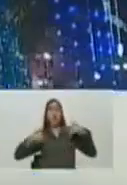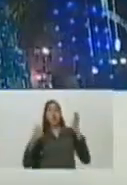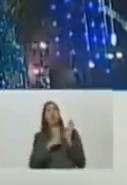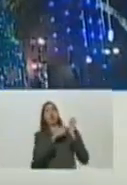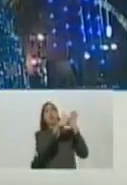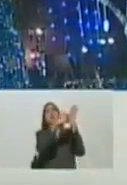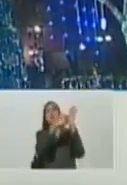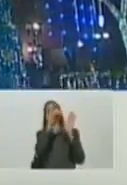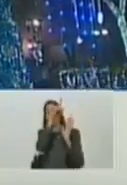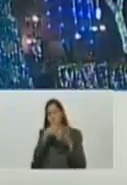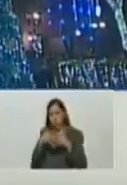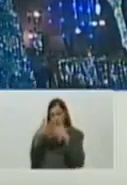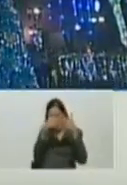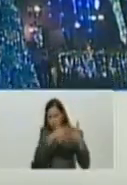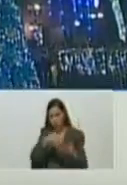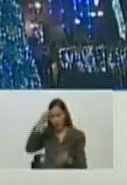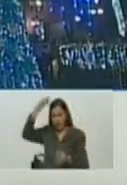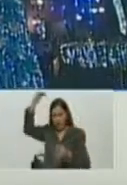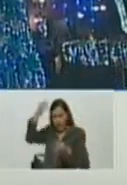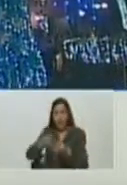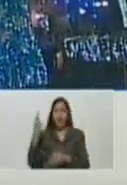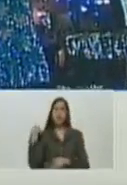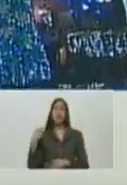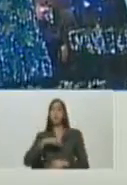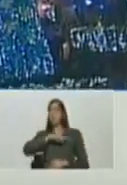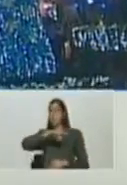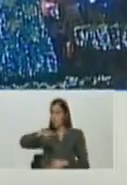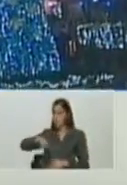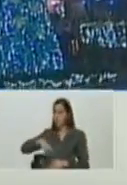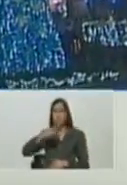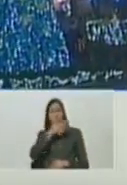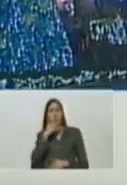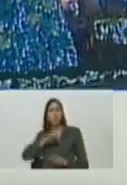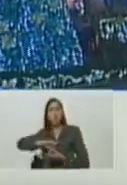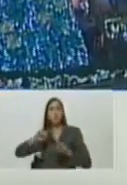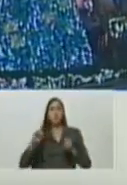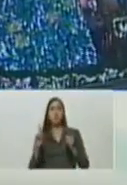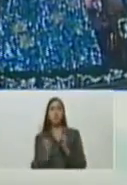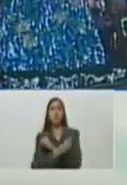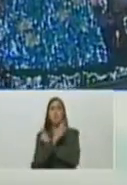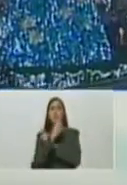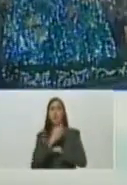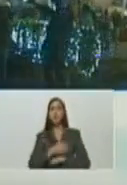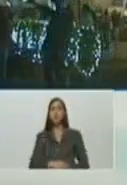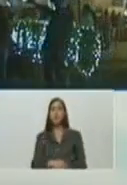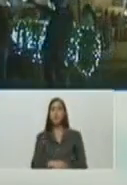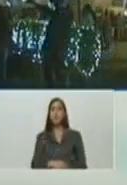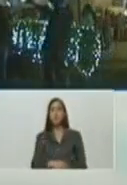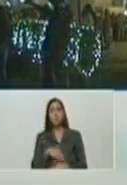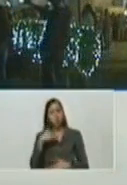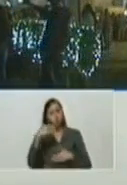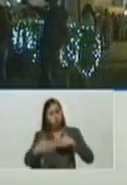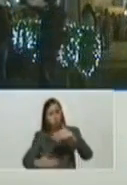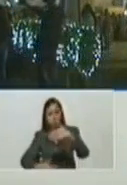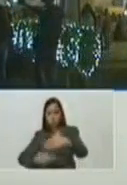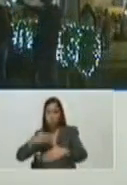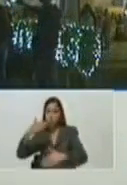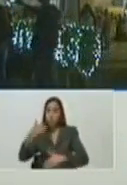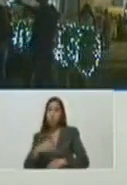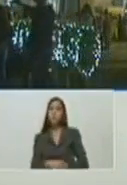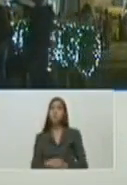esperanza, de fe, de certeza de que las cosas van a ir cambiando, van a ir mejorando permanentemente. Así